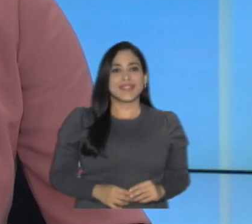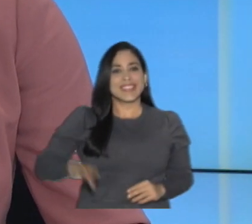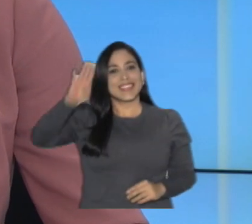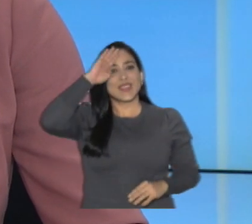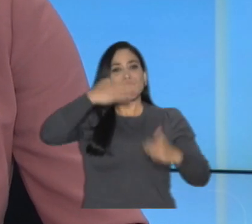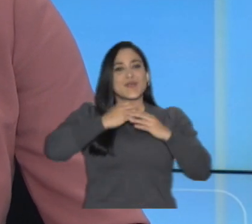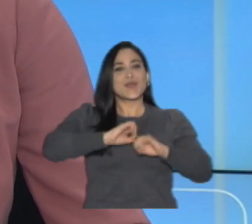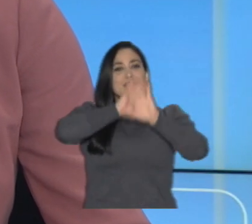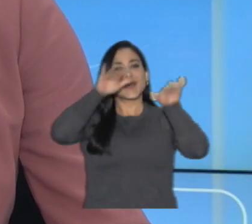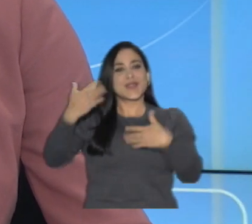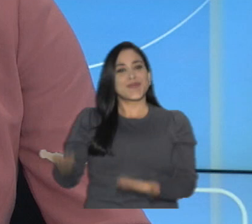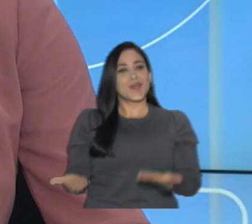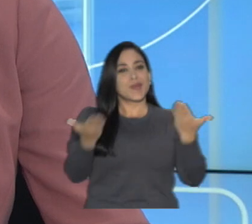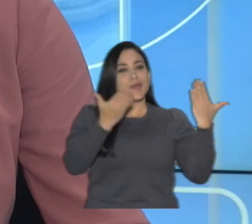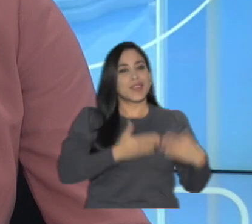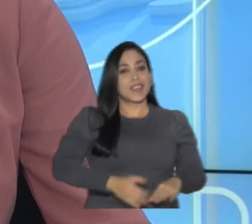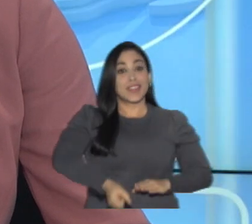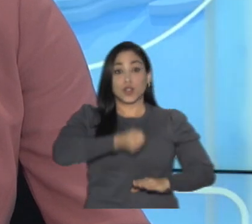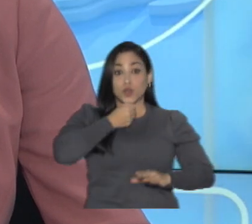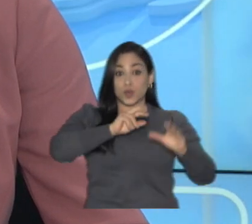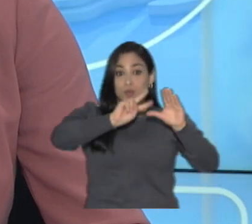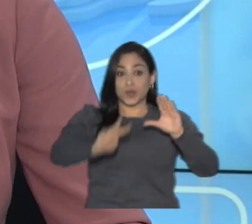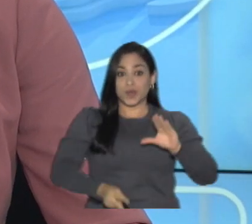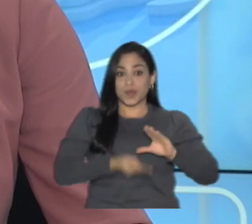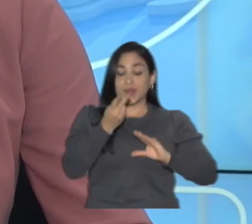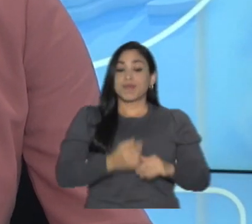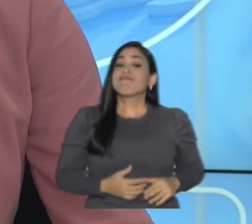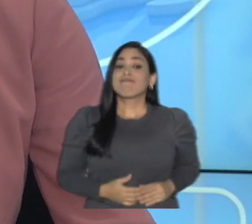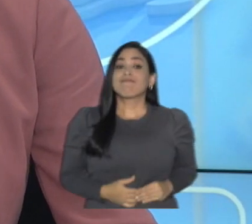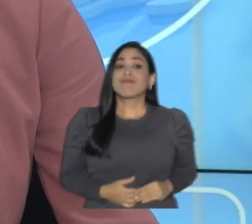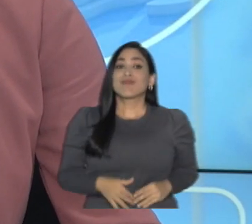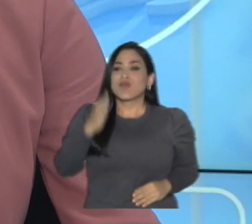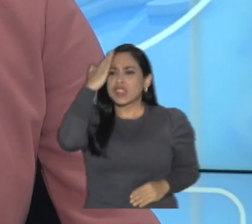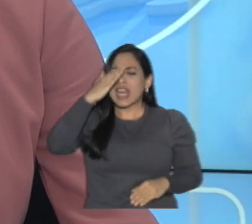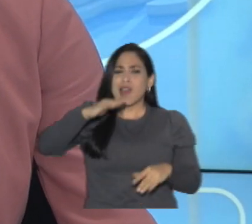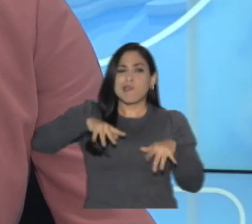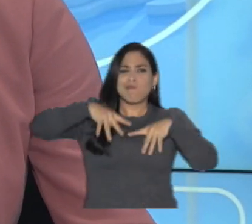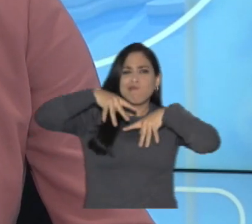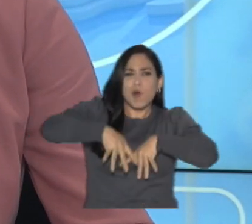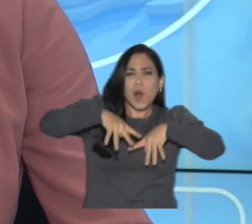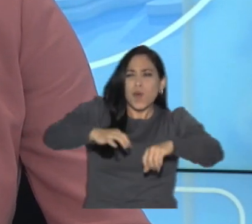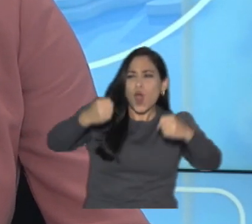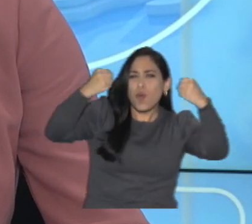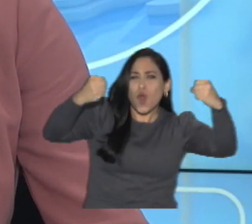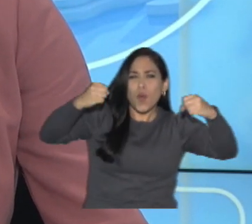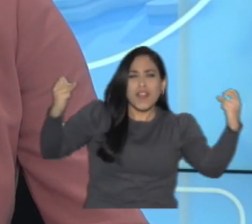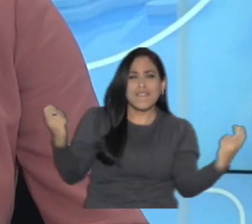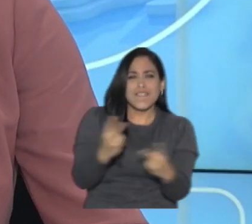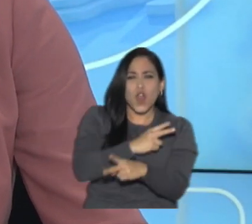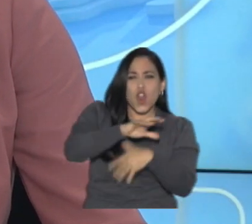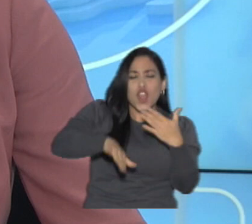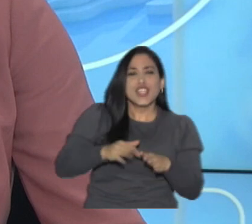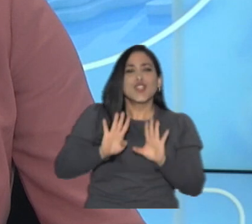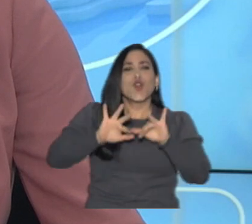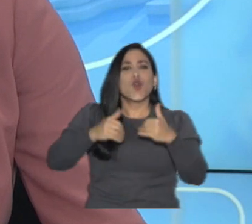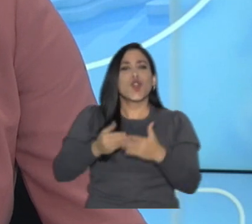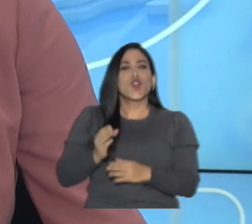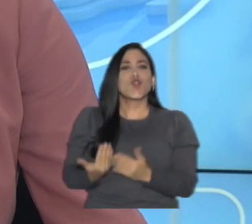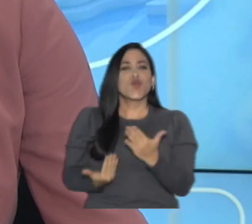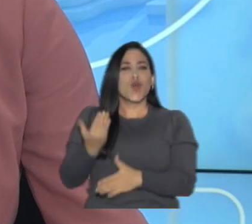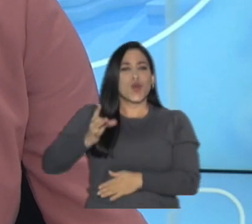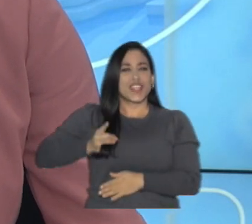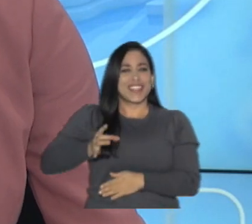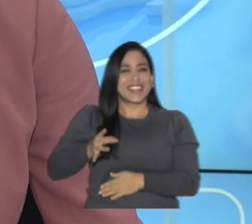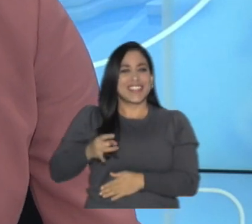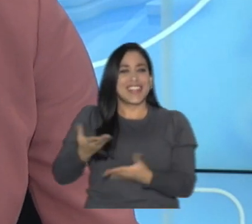Buenos días, bienvenidos a Noticentro 1 CMI. Tras las violentas protestas en el Colegio Nuevo Chile CDB de la localidad de Bosa